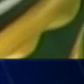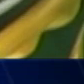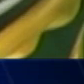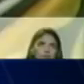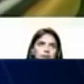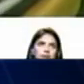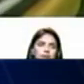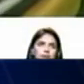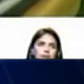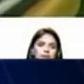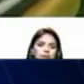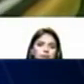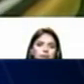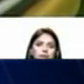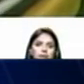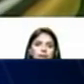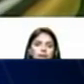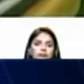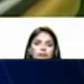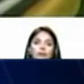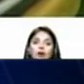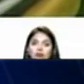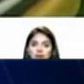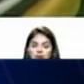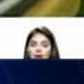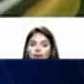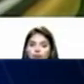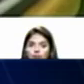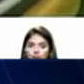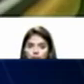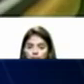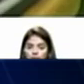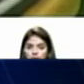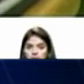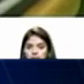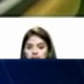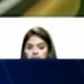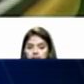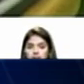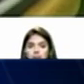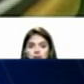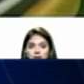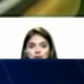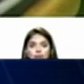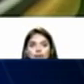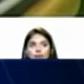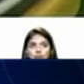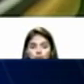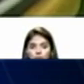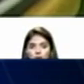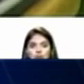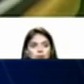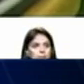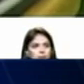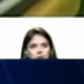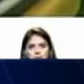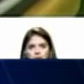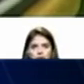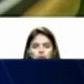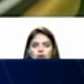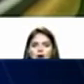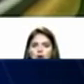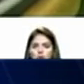esta materia. Ya queremos informar que hemos formulado invitaciones a